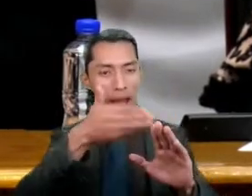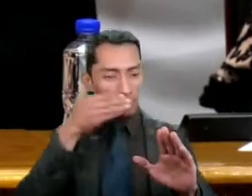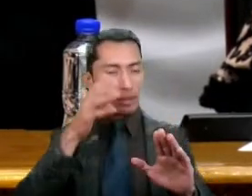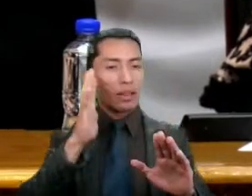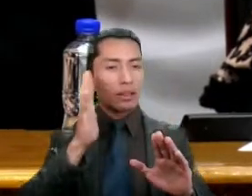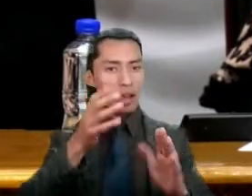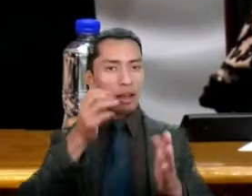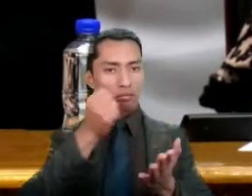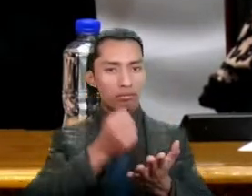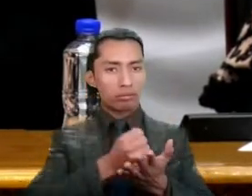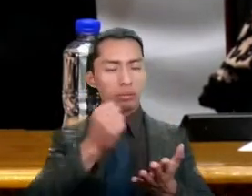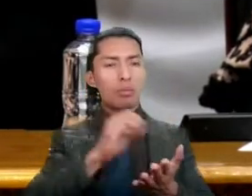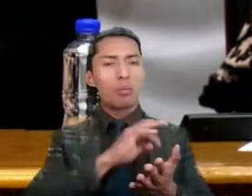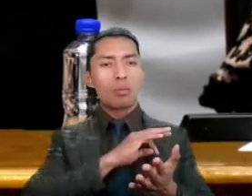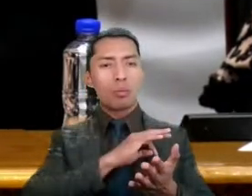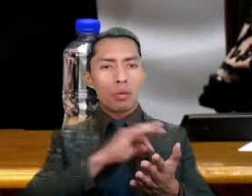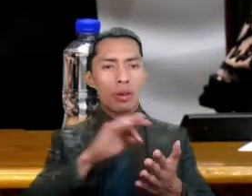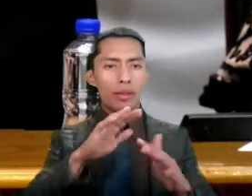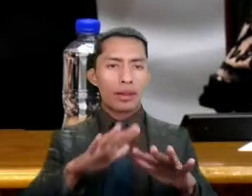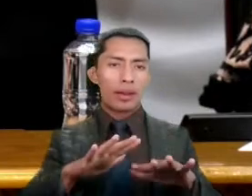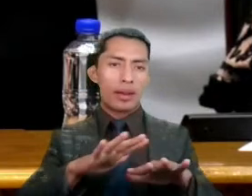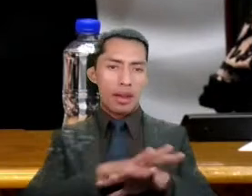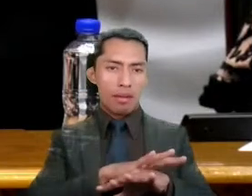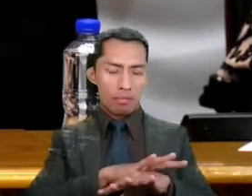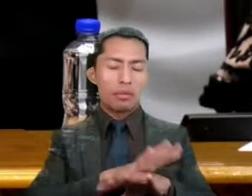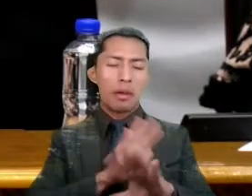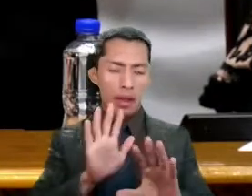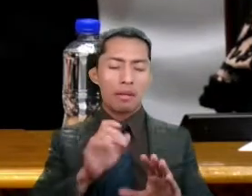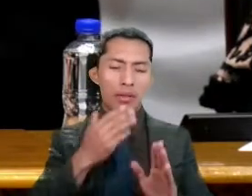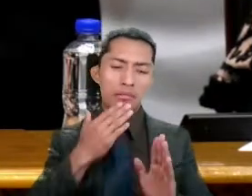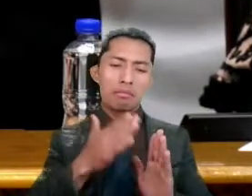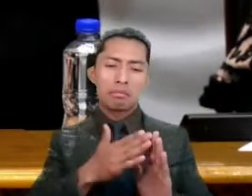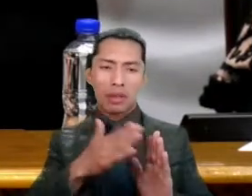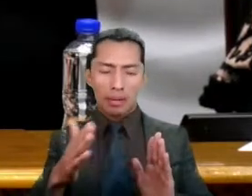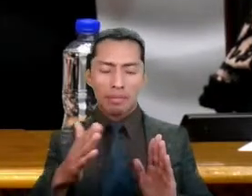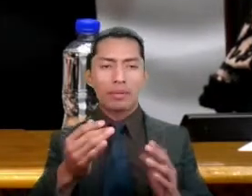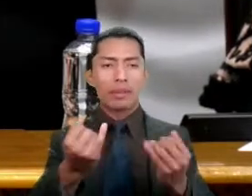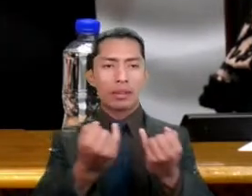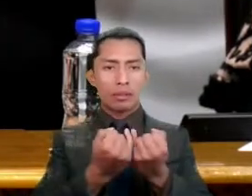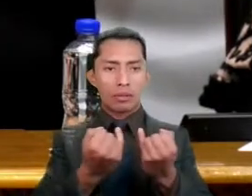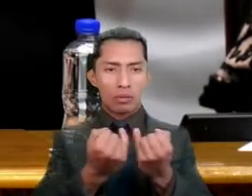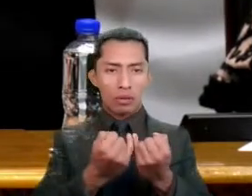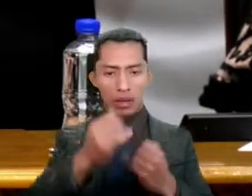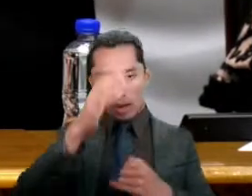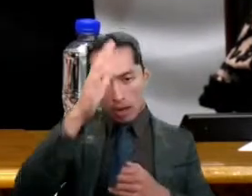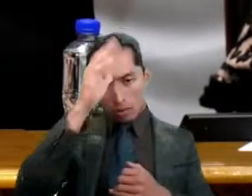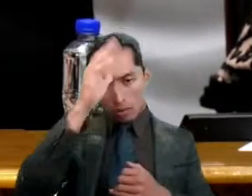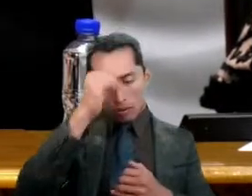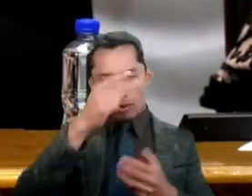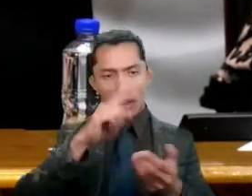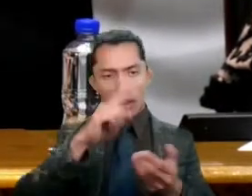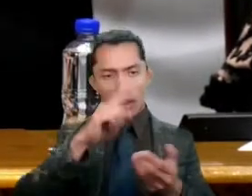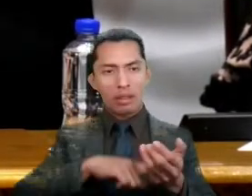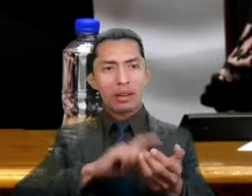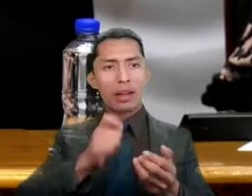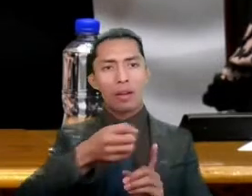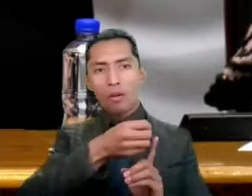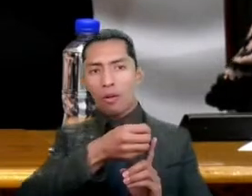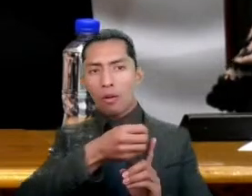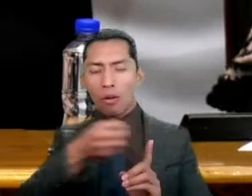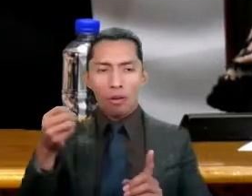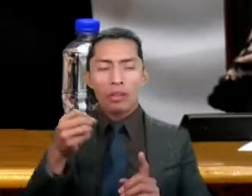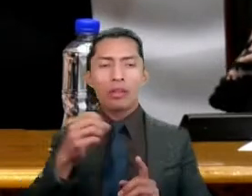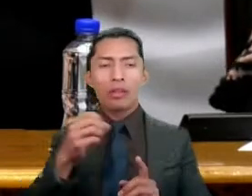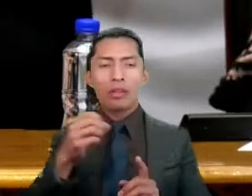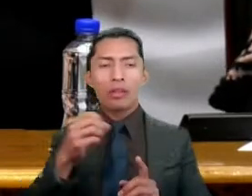soberanía. Es importante señalar también que el acuerdo lo que pretende es ordenar de la mejor forma ese